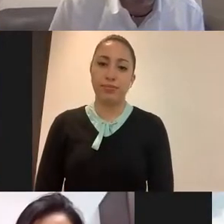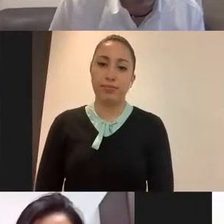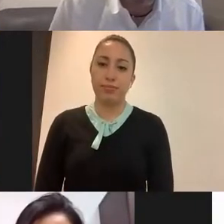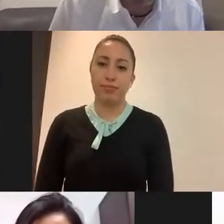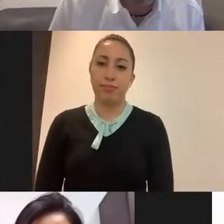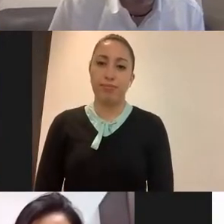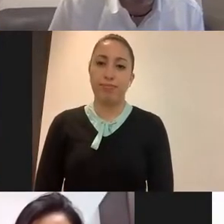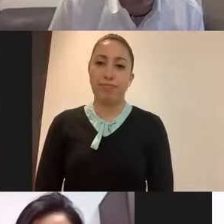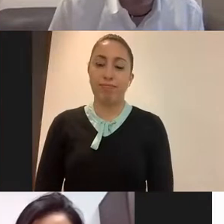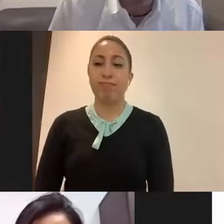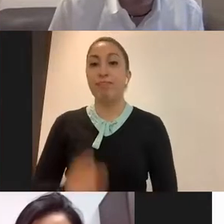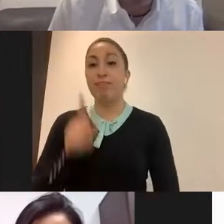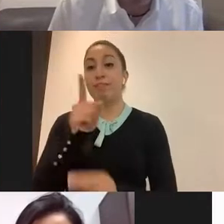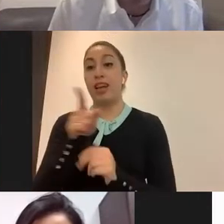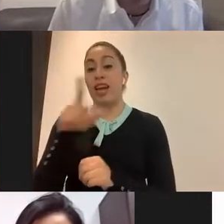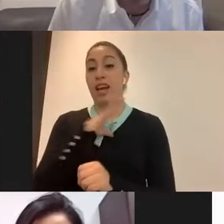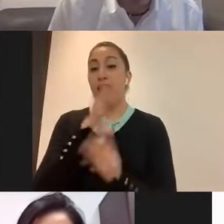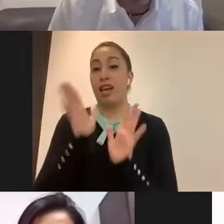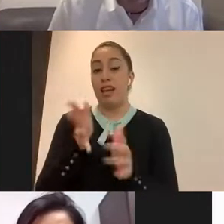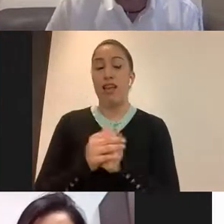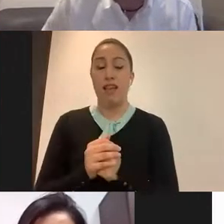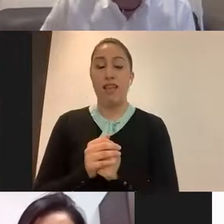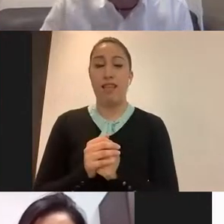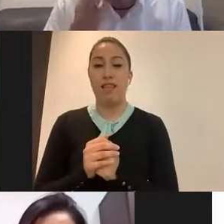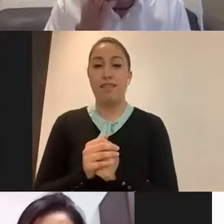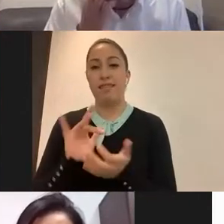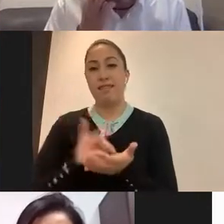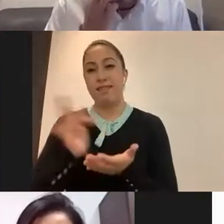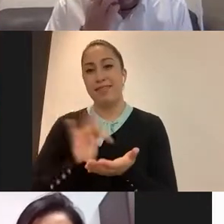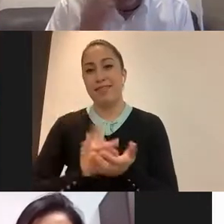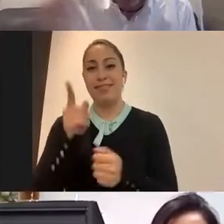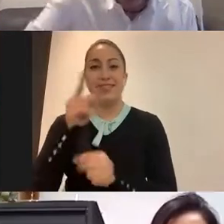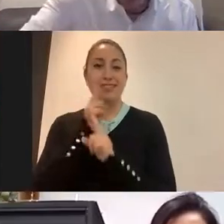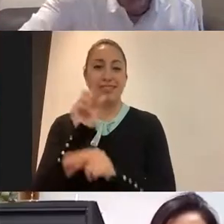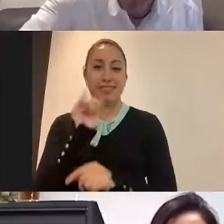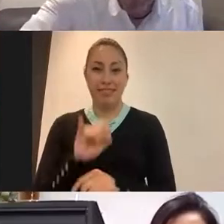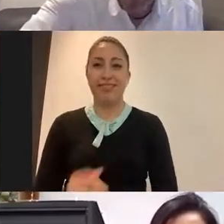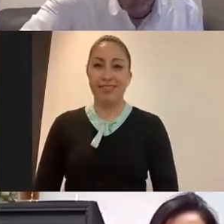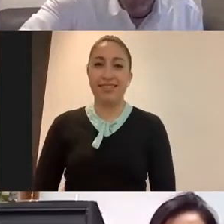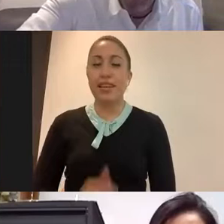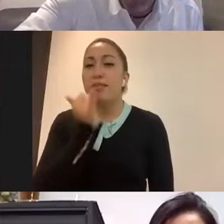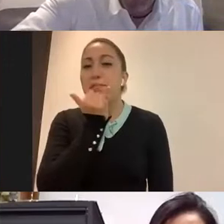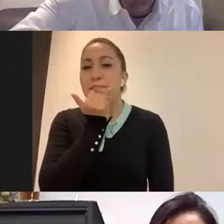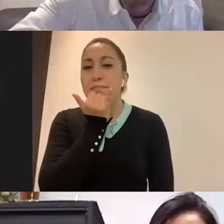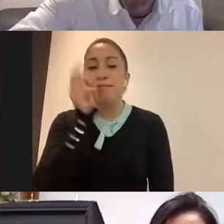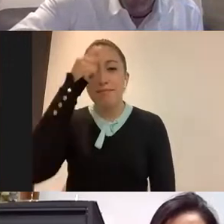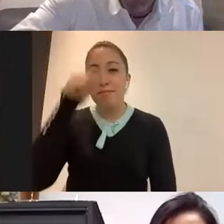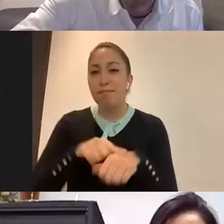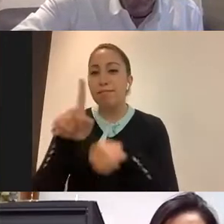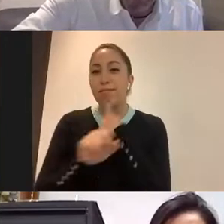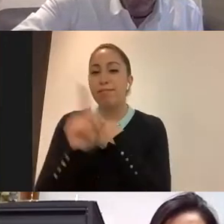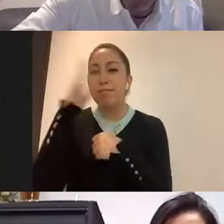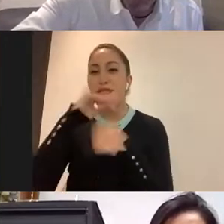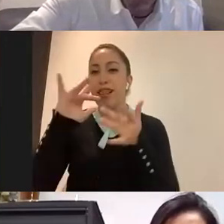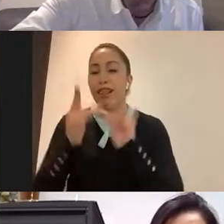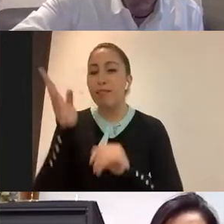Ya está. A favor. Ya está, diputado. Muchas gracias, diputado. Disculpe, creo que hay un problema técnico. Le